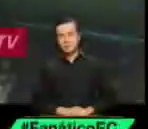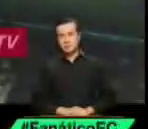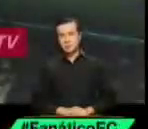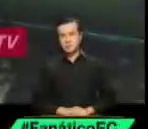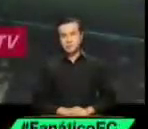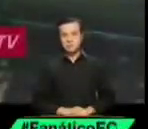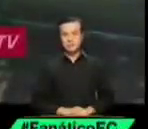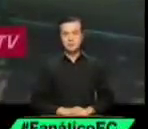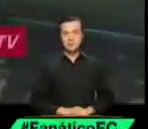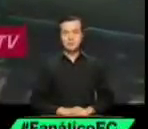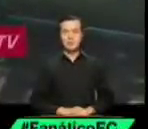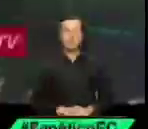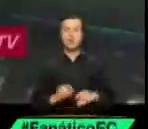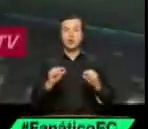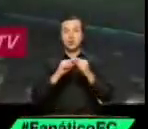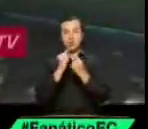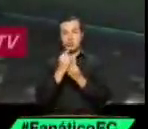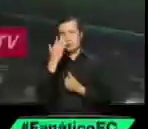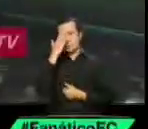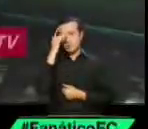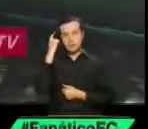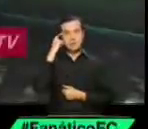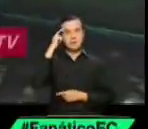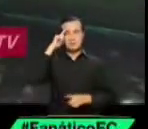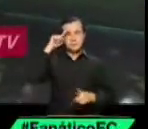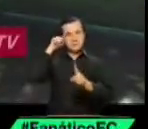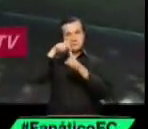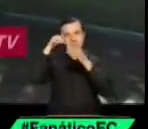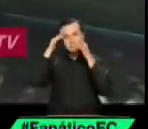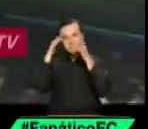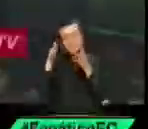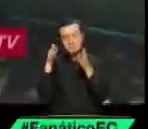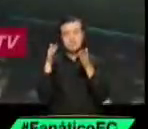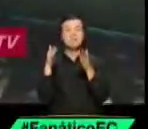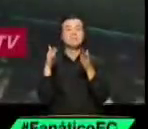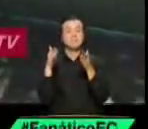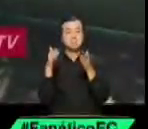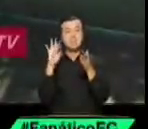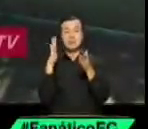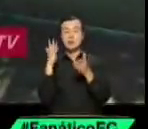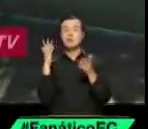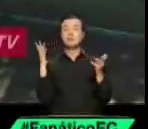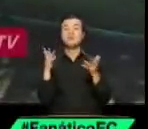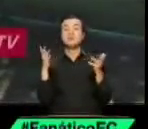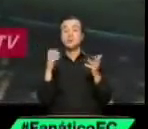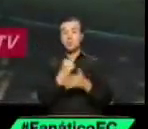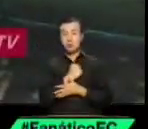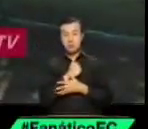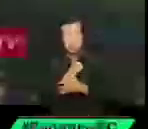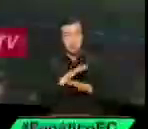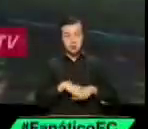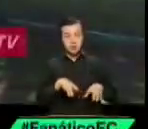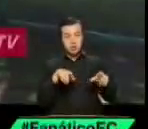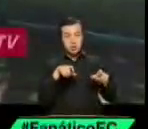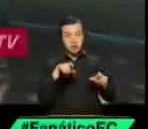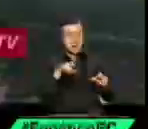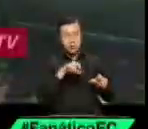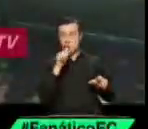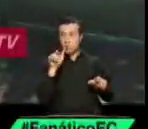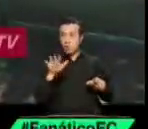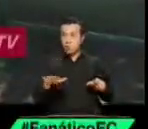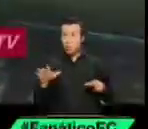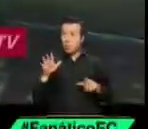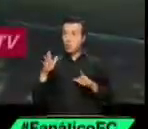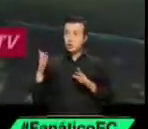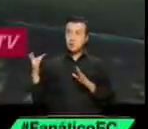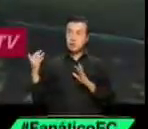Sí, no, porque el grupo sabe que tiene que estar mentalizado en lo que se viene. Más en cuando no son nuestras canchas, tenemos que siempre estar mentalizados, no esperar que nos